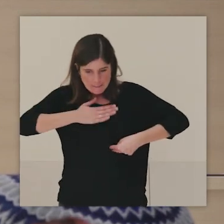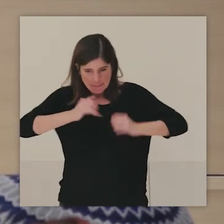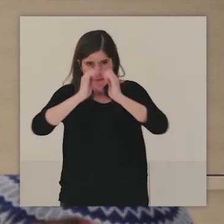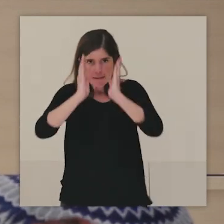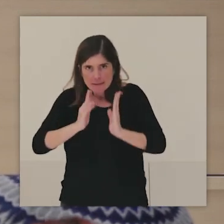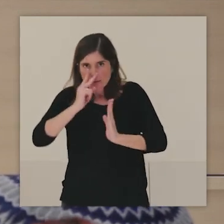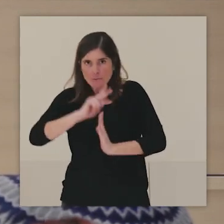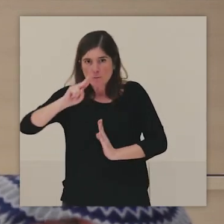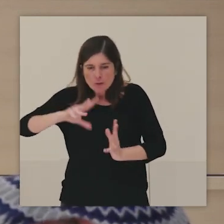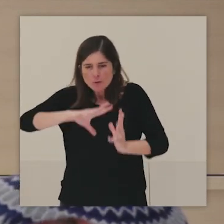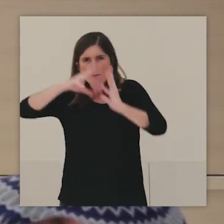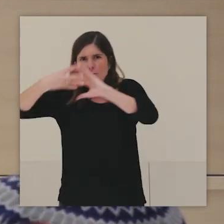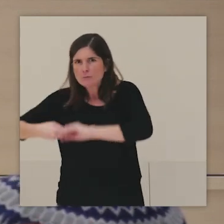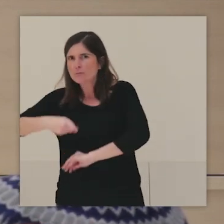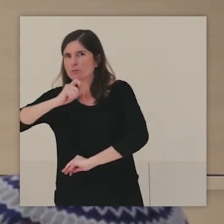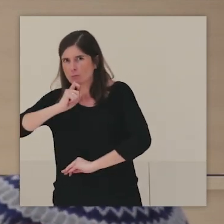complementando un poco las anteriores